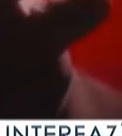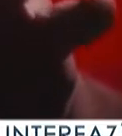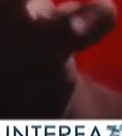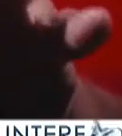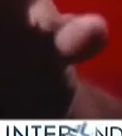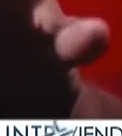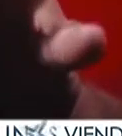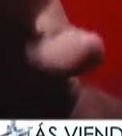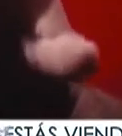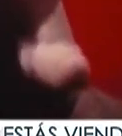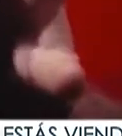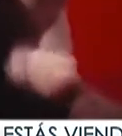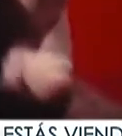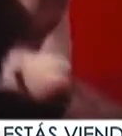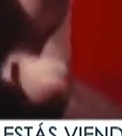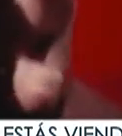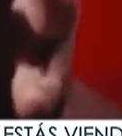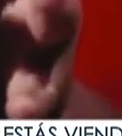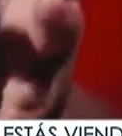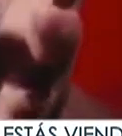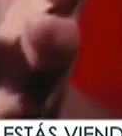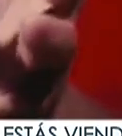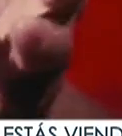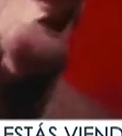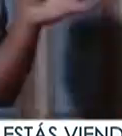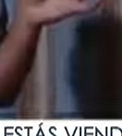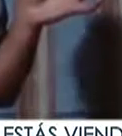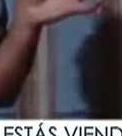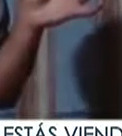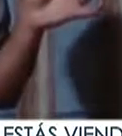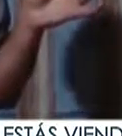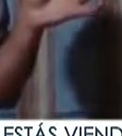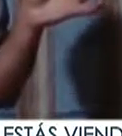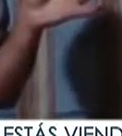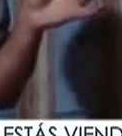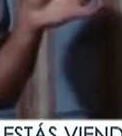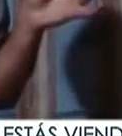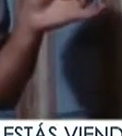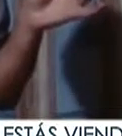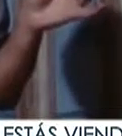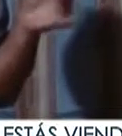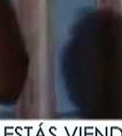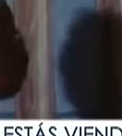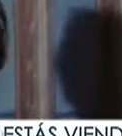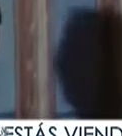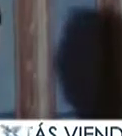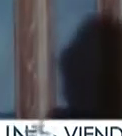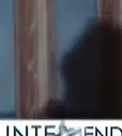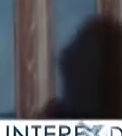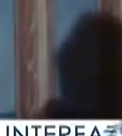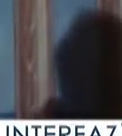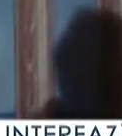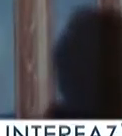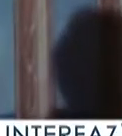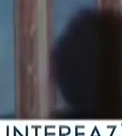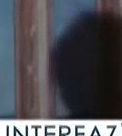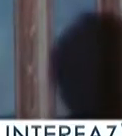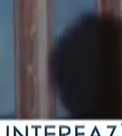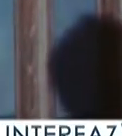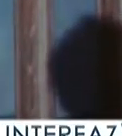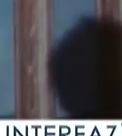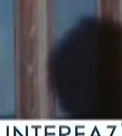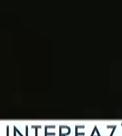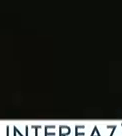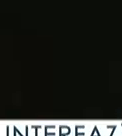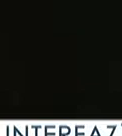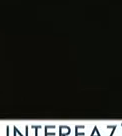La pantomima es la representación teatral donde los actores dejan de lado las palabras y se expresan a través de gestos